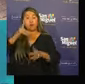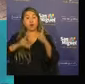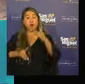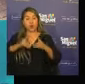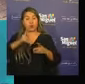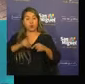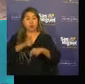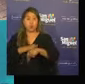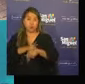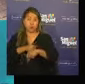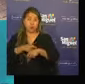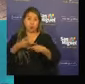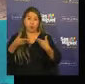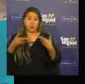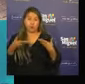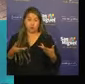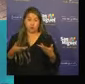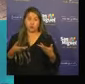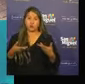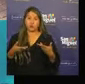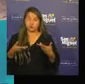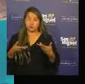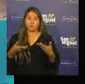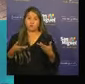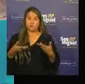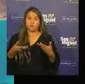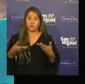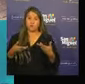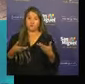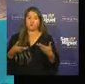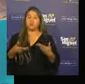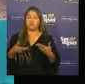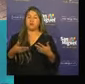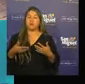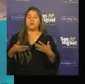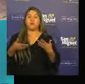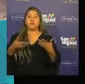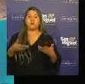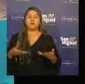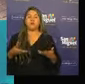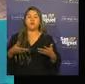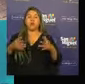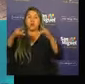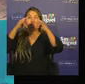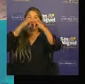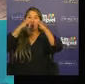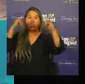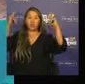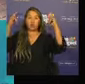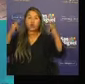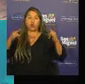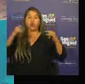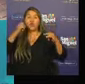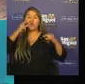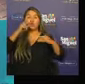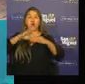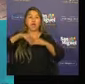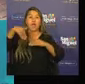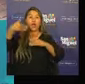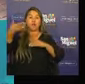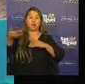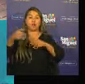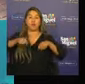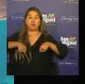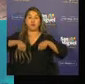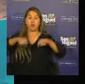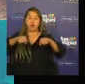estuvimos cooptados por los vendedores ambulantes, por los toldos azules afuera del líder, pero hoy